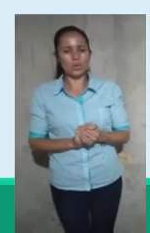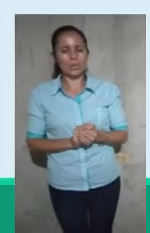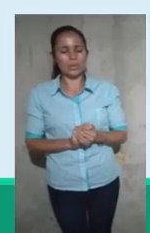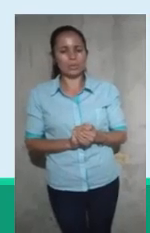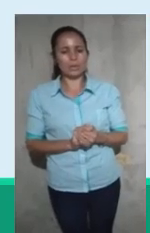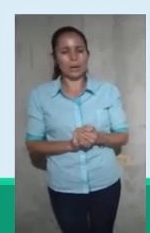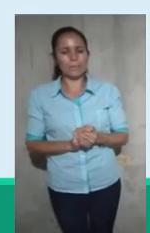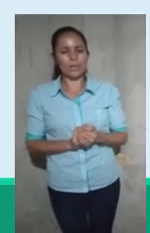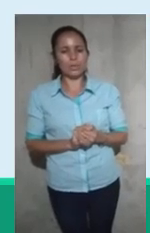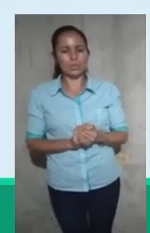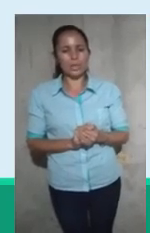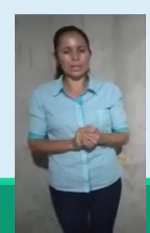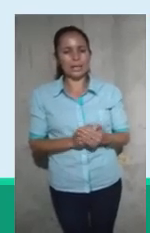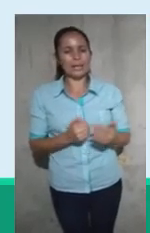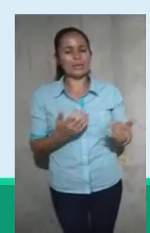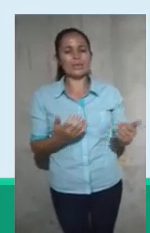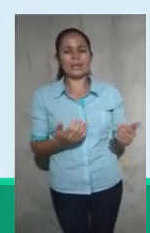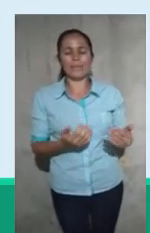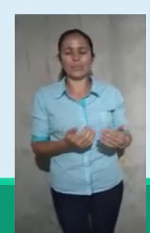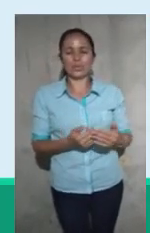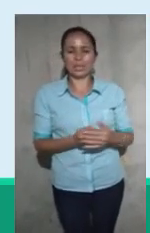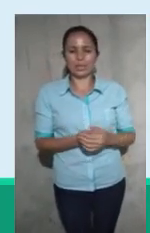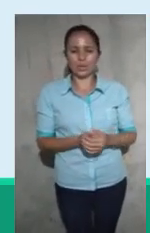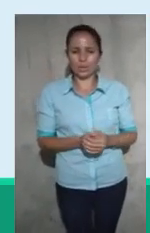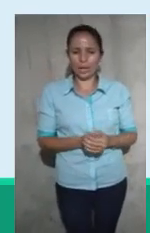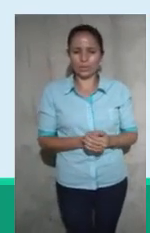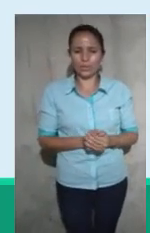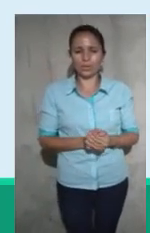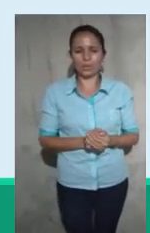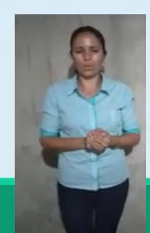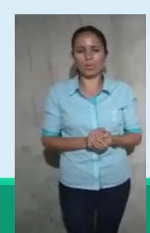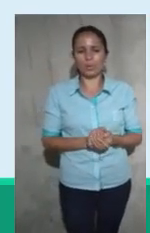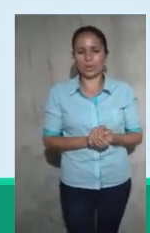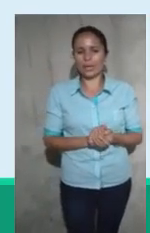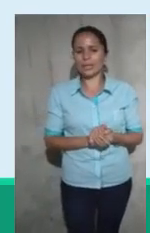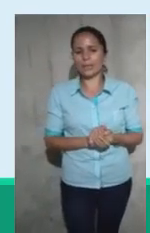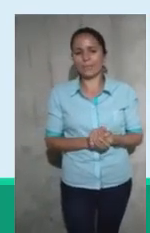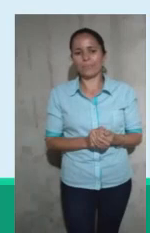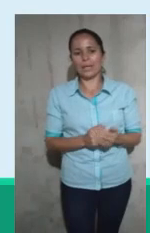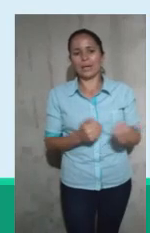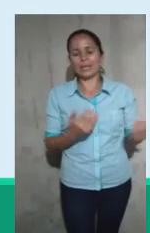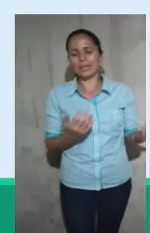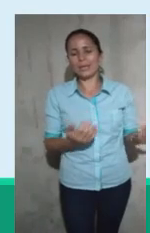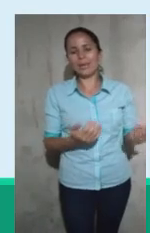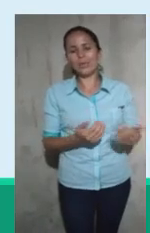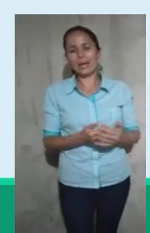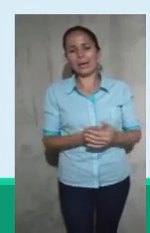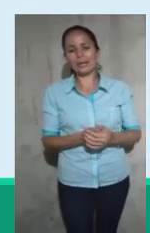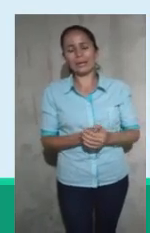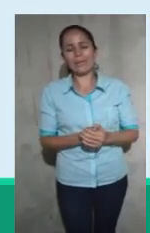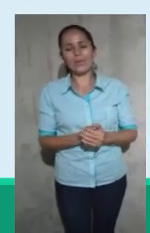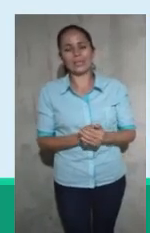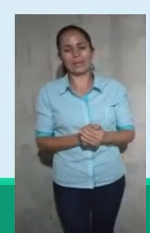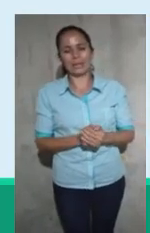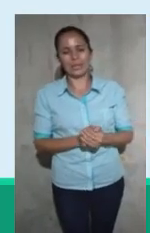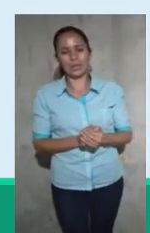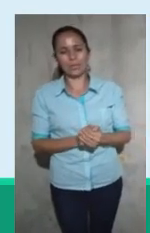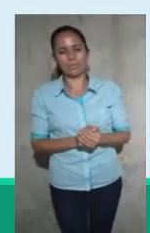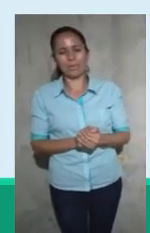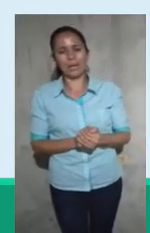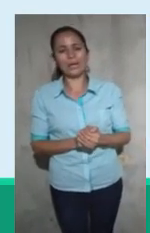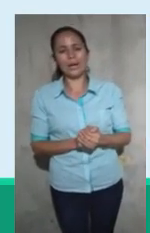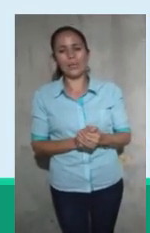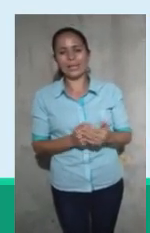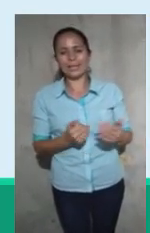autovaloración sobre sus aptitudes en esos campos seleccionados. Número tres, escriben una carta de